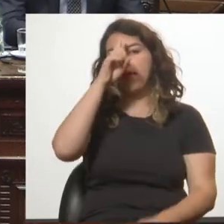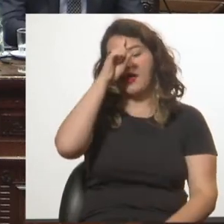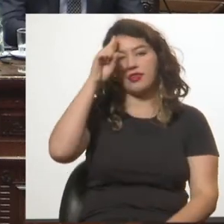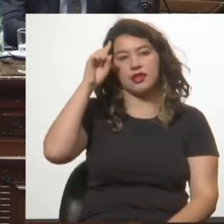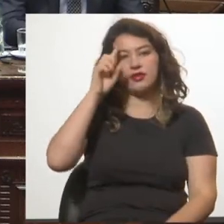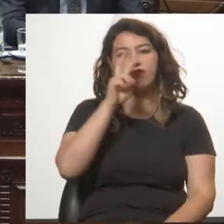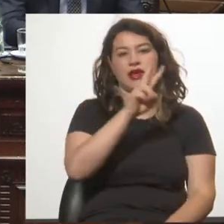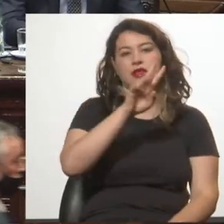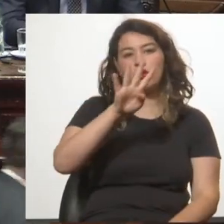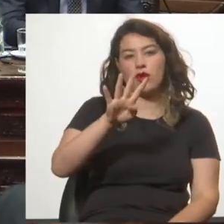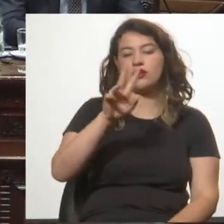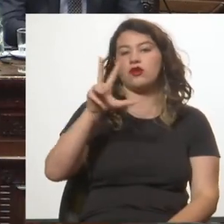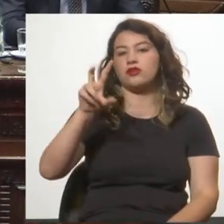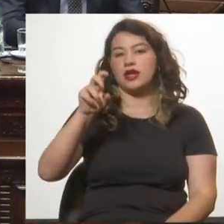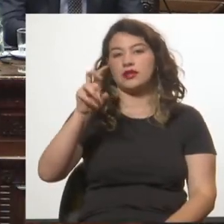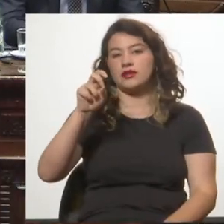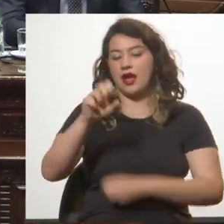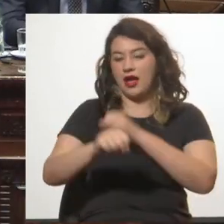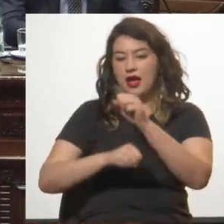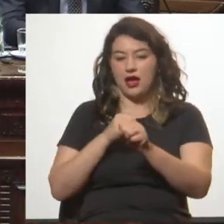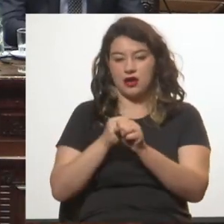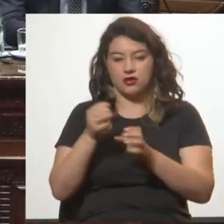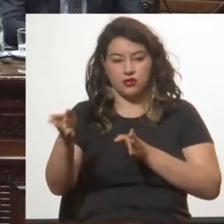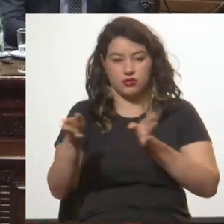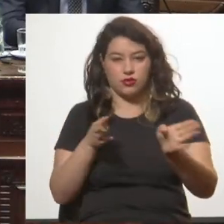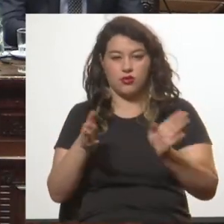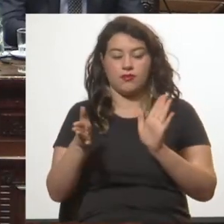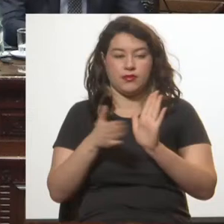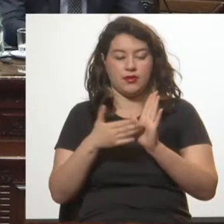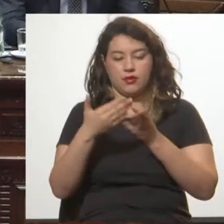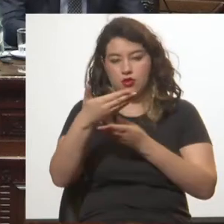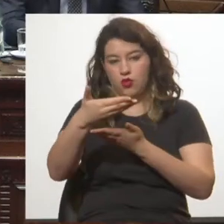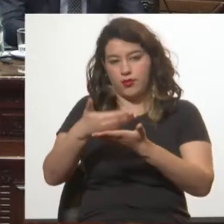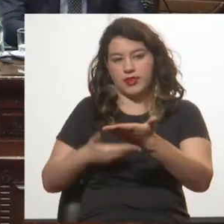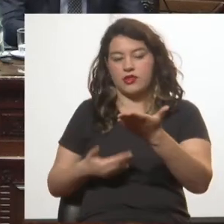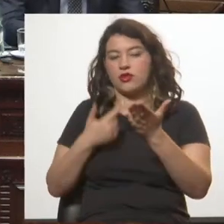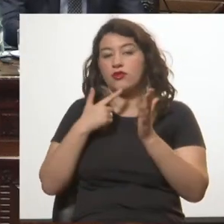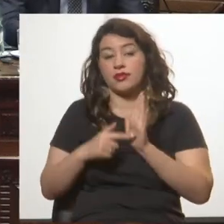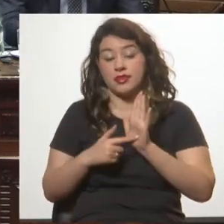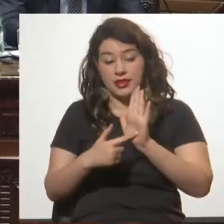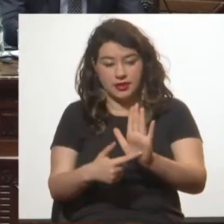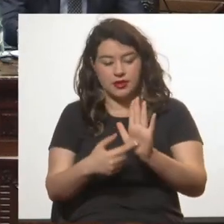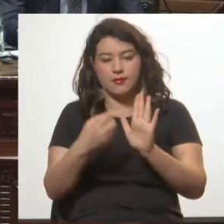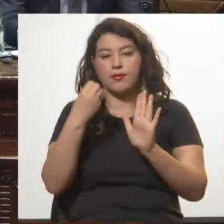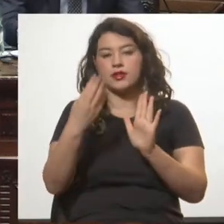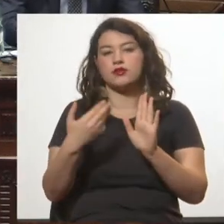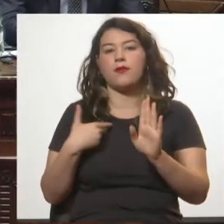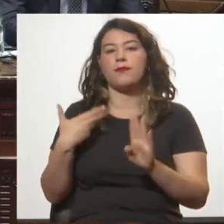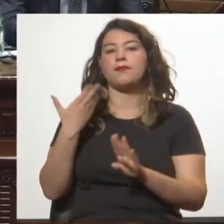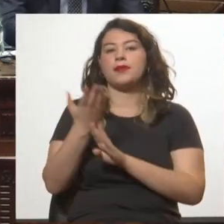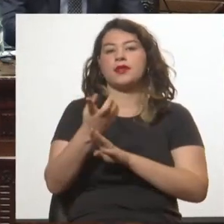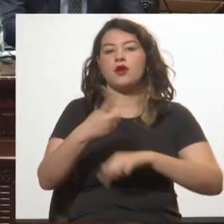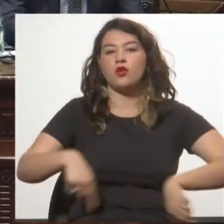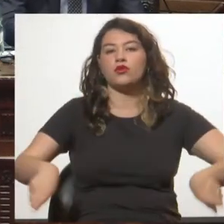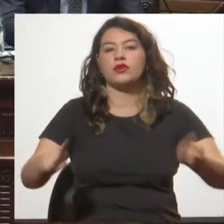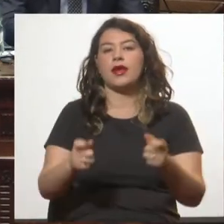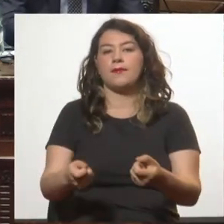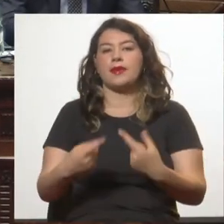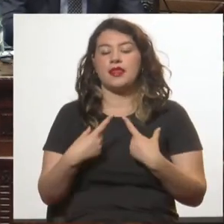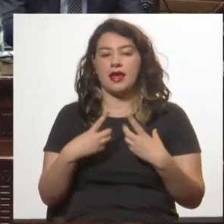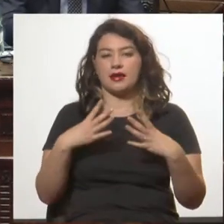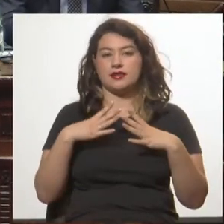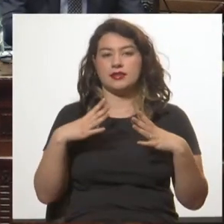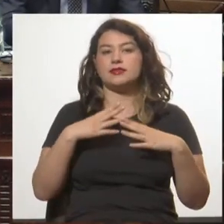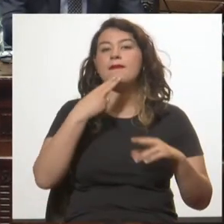24 y 30 corrientes como luz en documentación adjunta en virtud de ello solicitó al cuerpo me conceda licencia